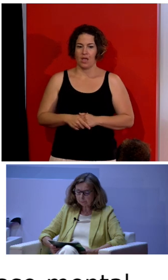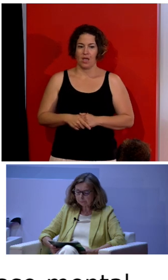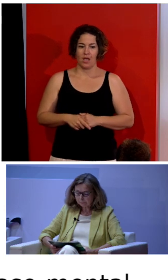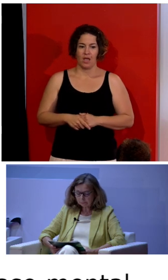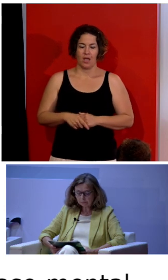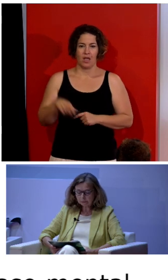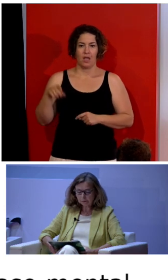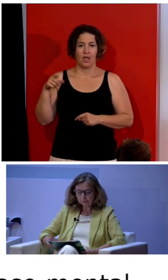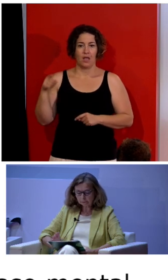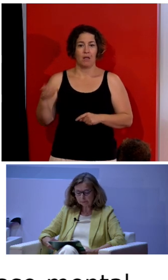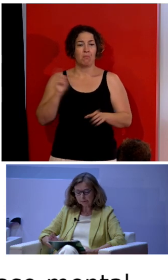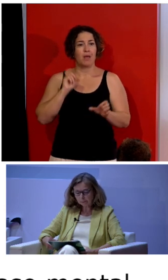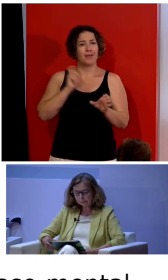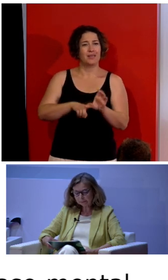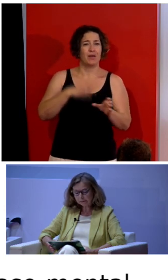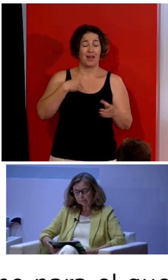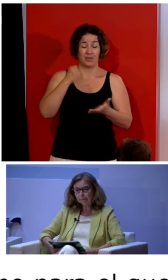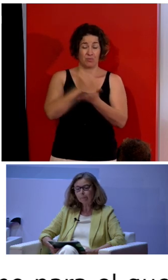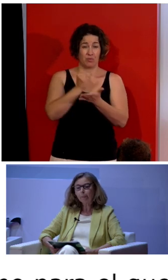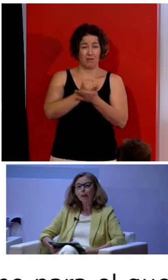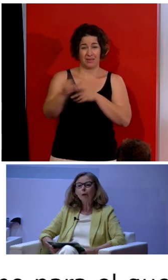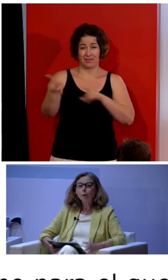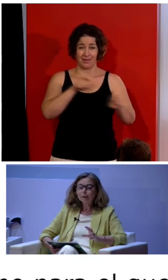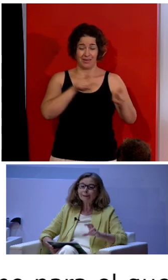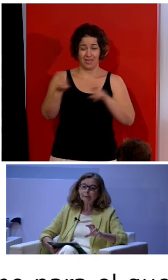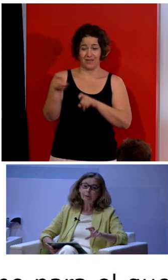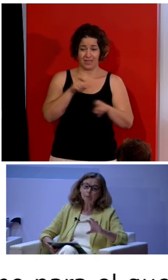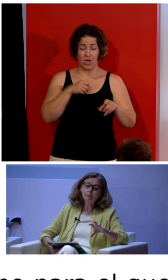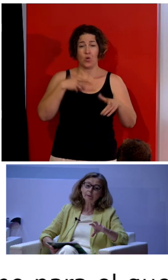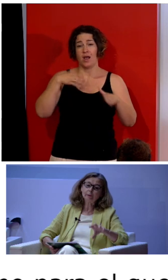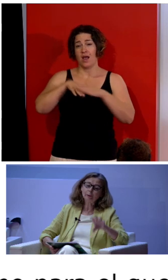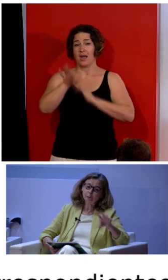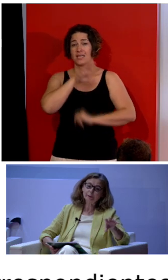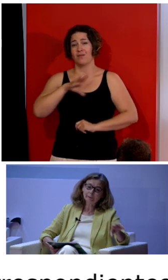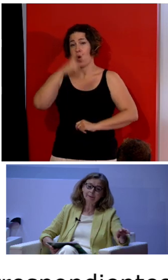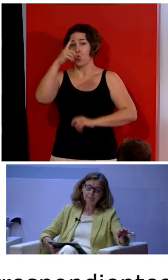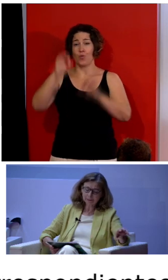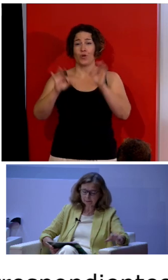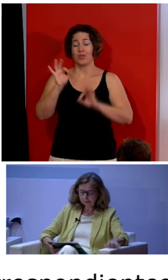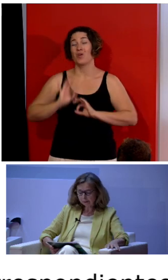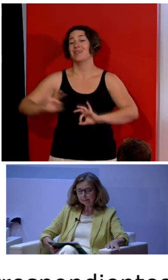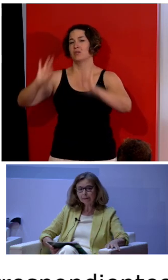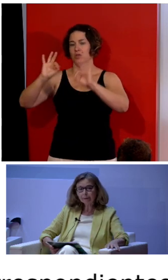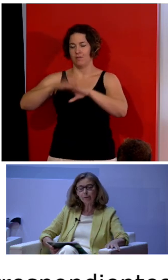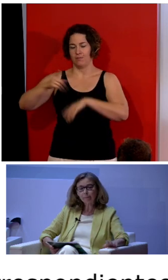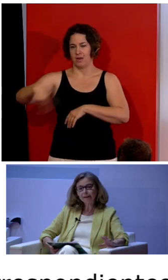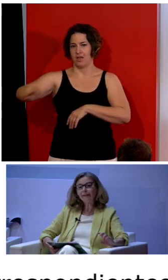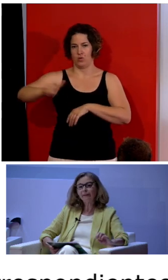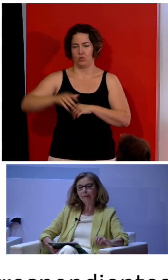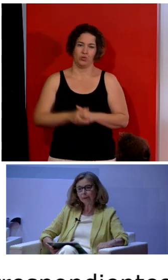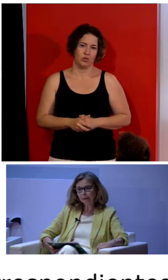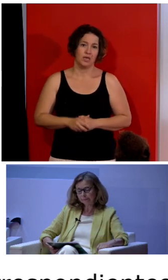prevé una participación en las correspondientes pruebas selectivas, con una reserva de 1% exclusivamente para ellas y además con